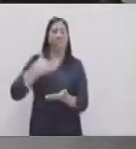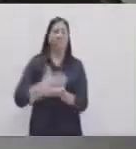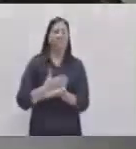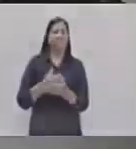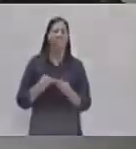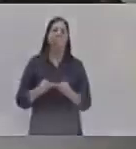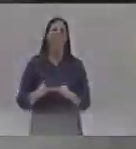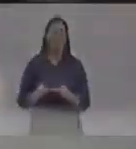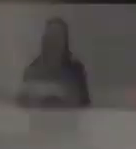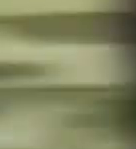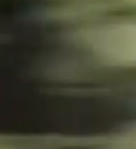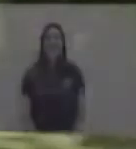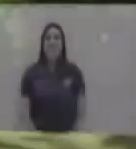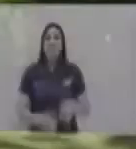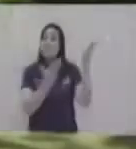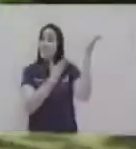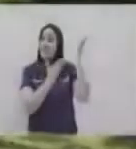detiene.